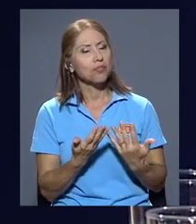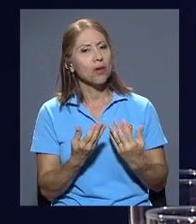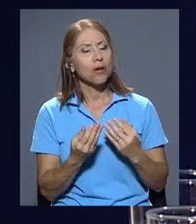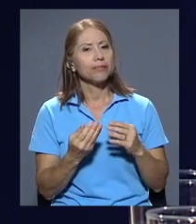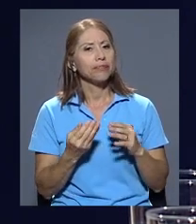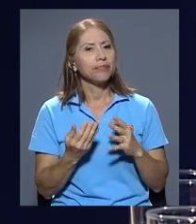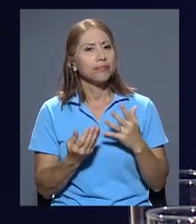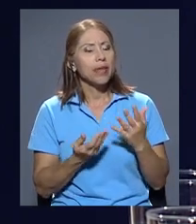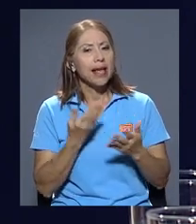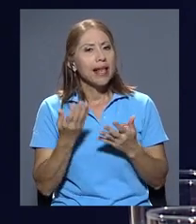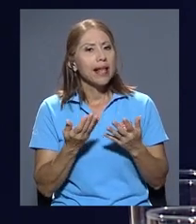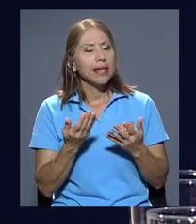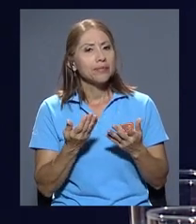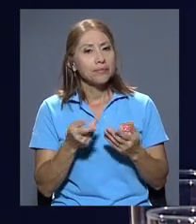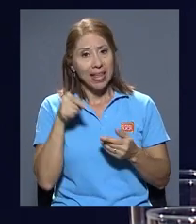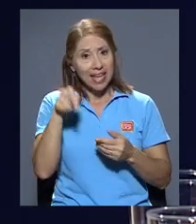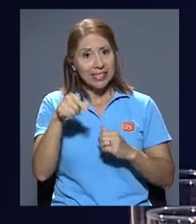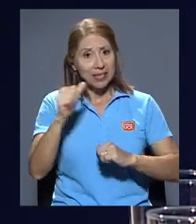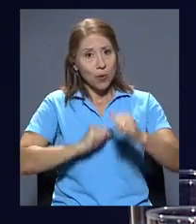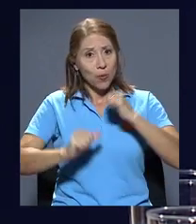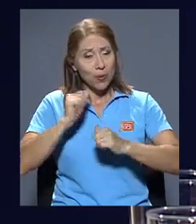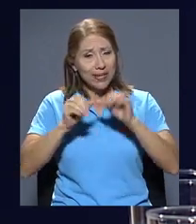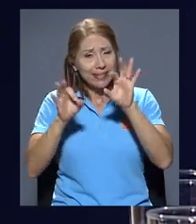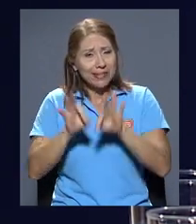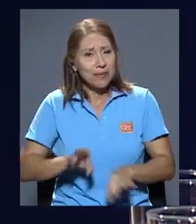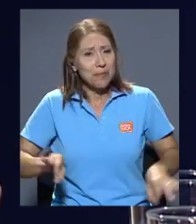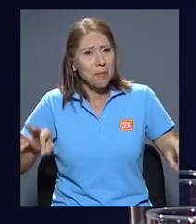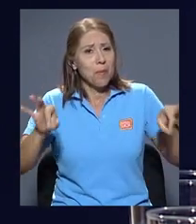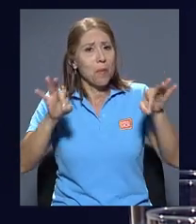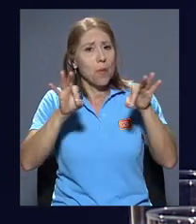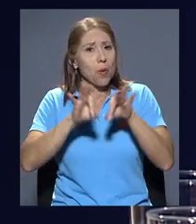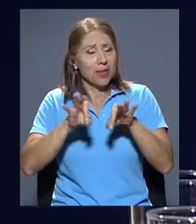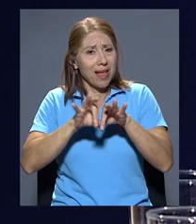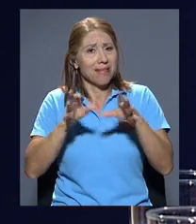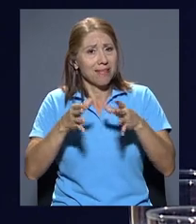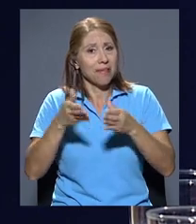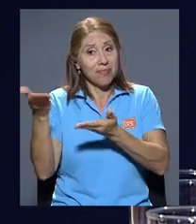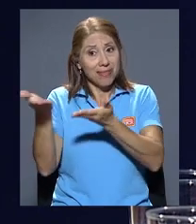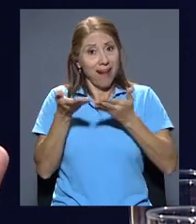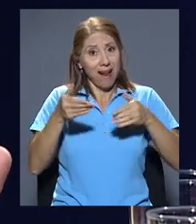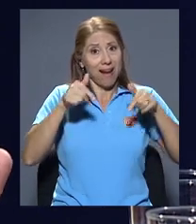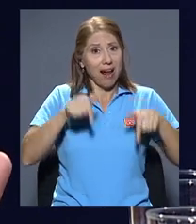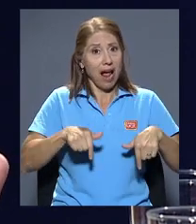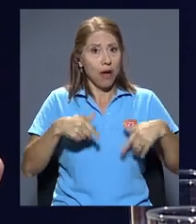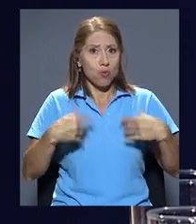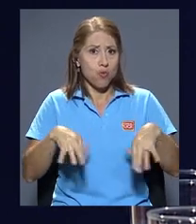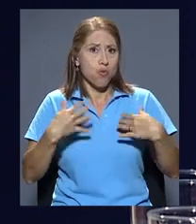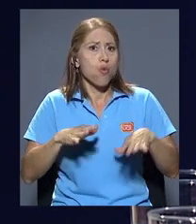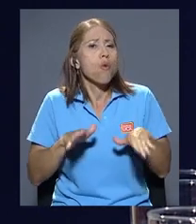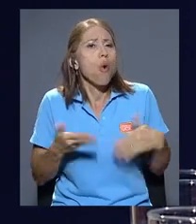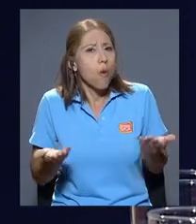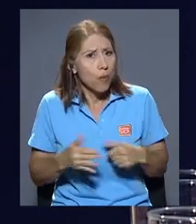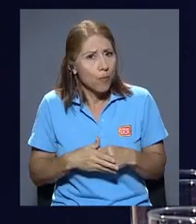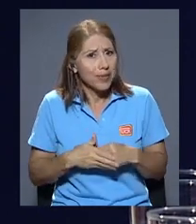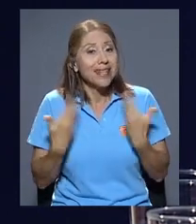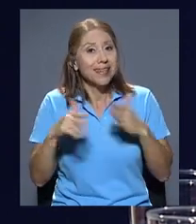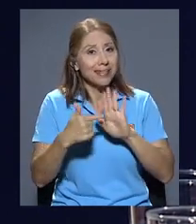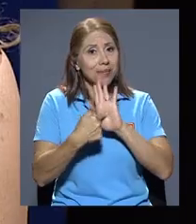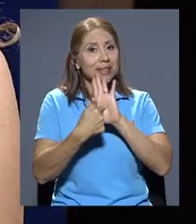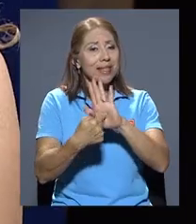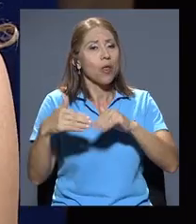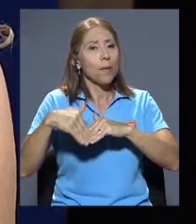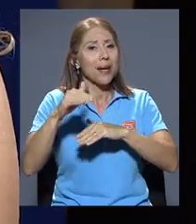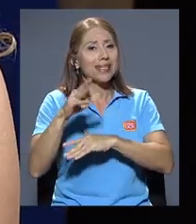¿cómo se da la traída de esta obra tan importante que se ha presentado en, creo que más de 60 países, a Costa